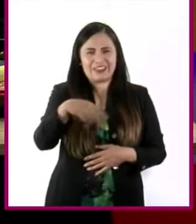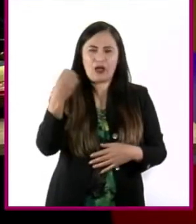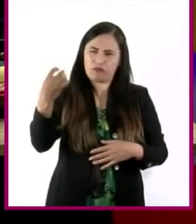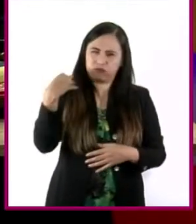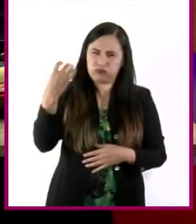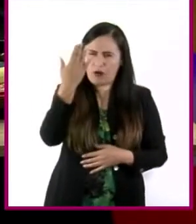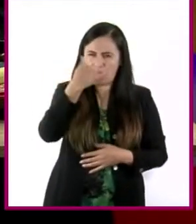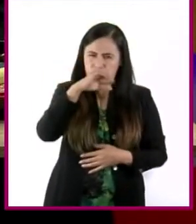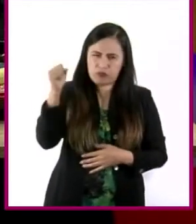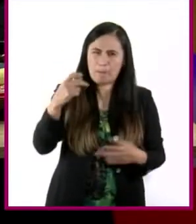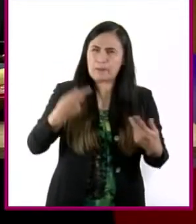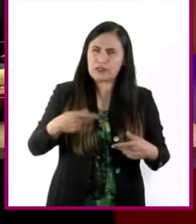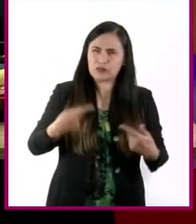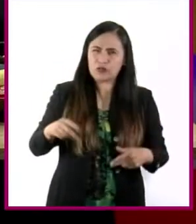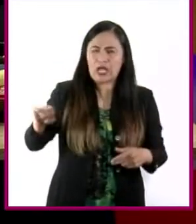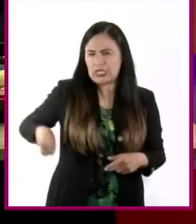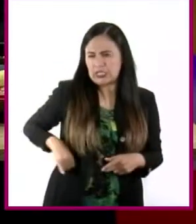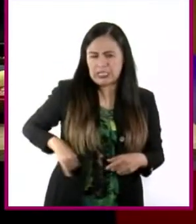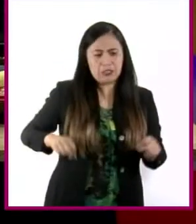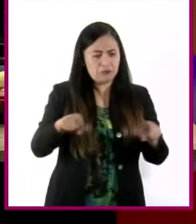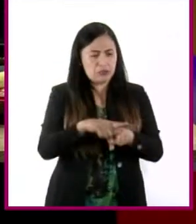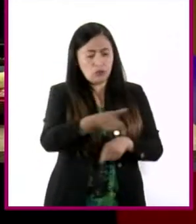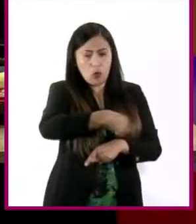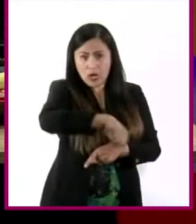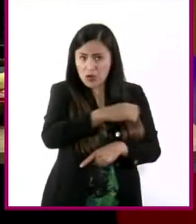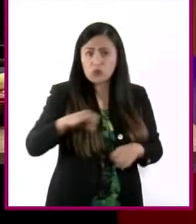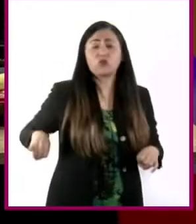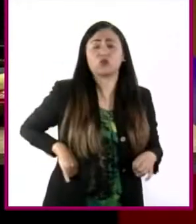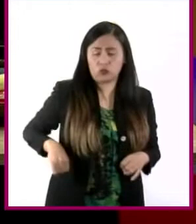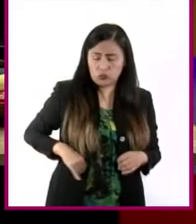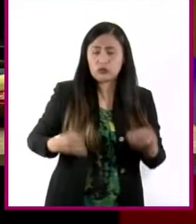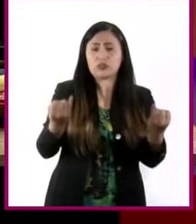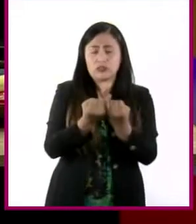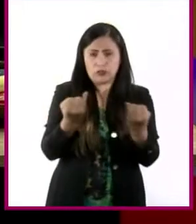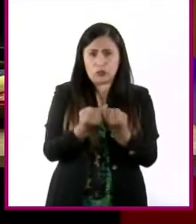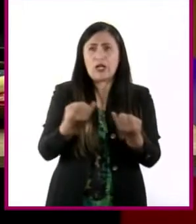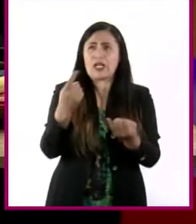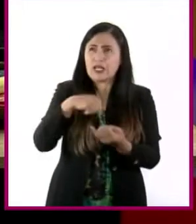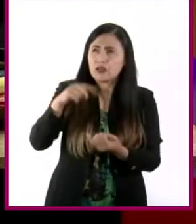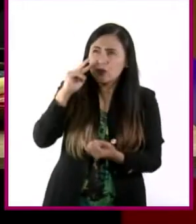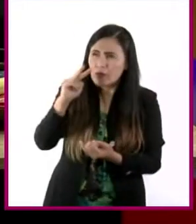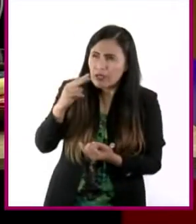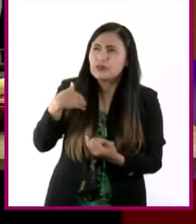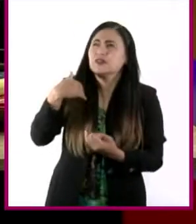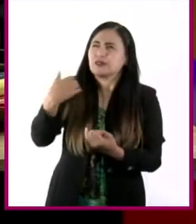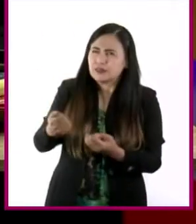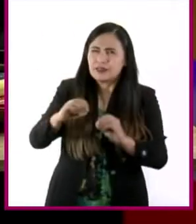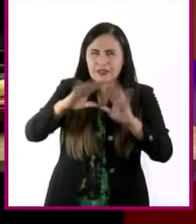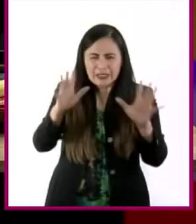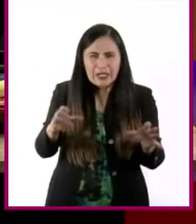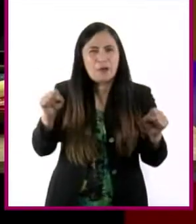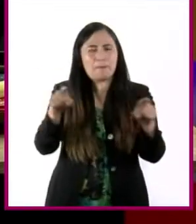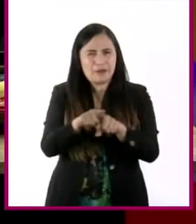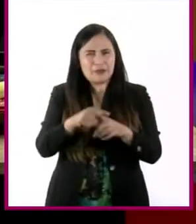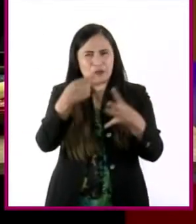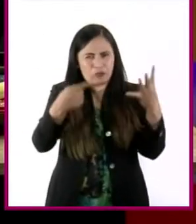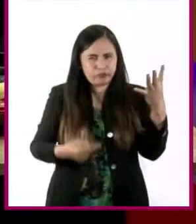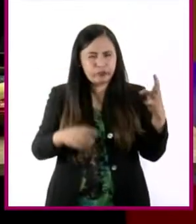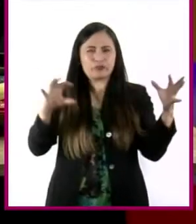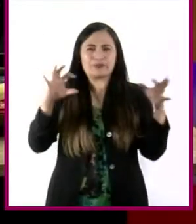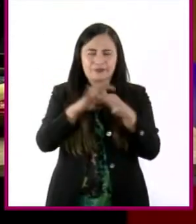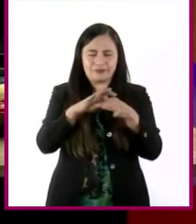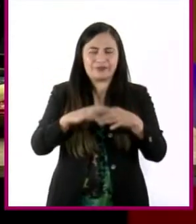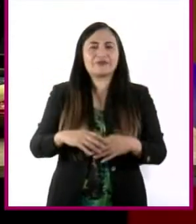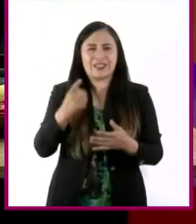es aquel que interesa al orador y a la audiencia, que cumpla con las expectativas de los oyentes y es apropiado para la ocasión. Para que conozcan